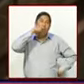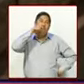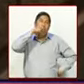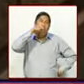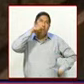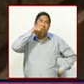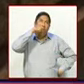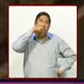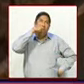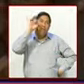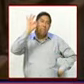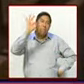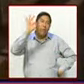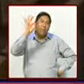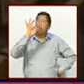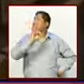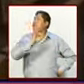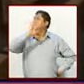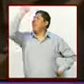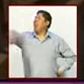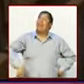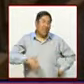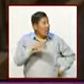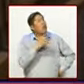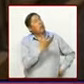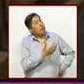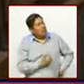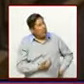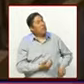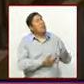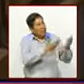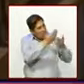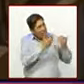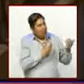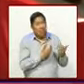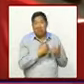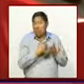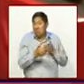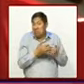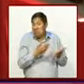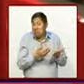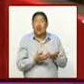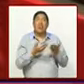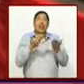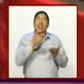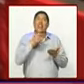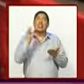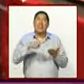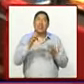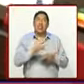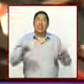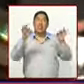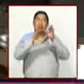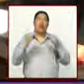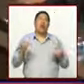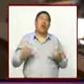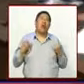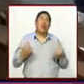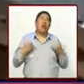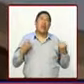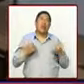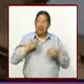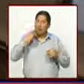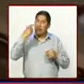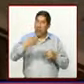muy bien. No atienden nada, total, mucho no debe importar. Pero a quien sí le importa es a este joven, que